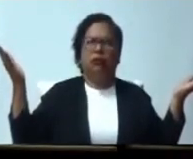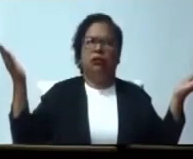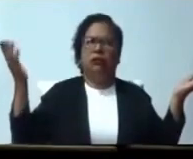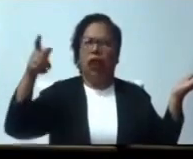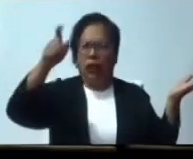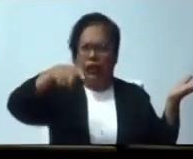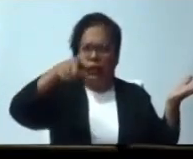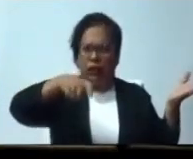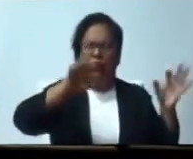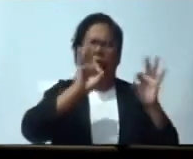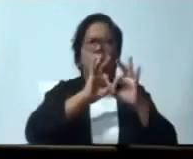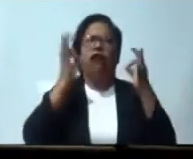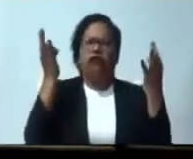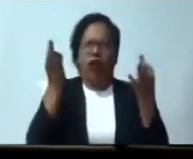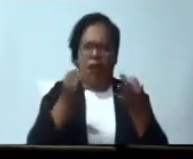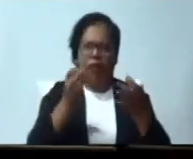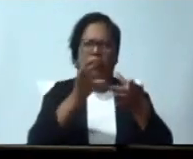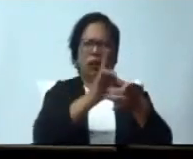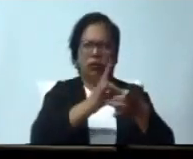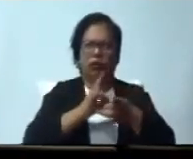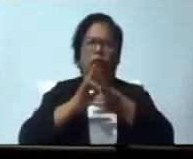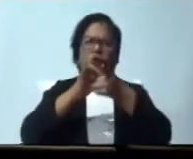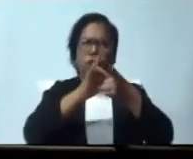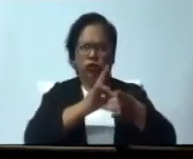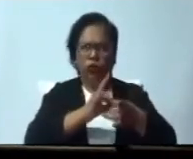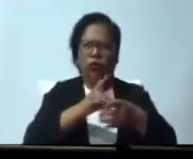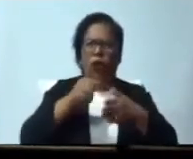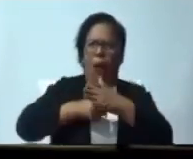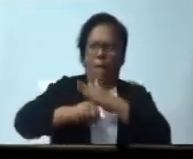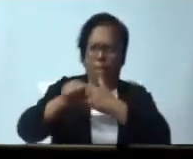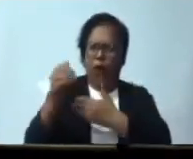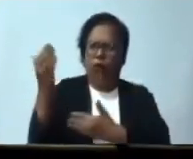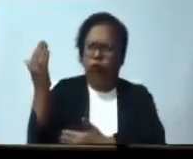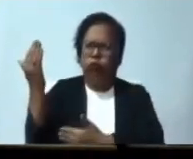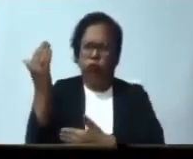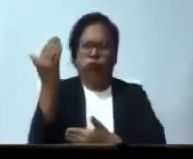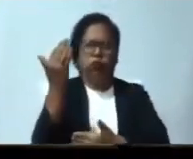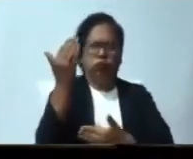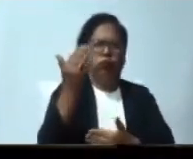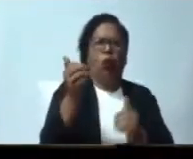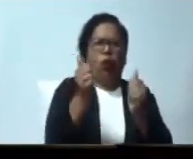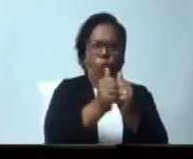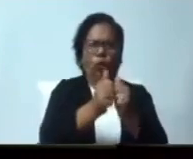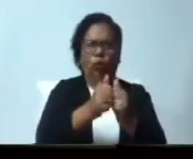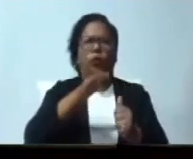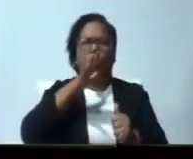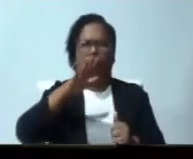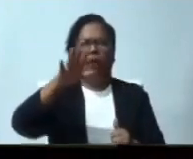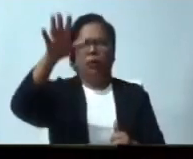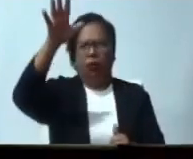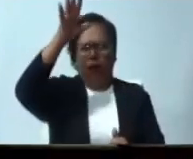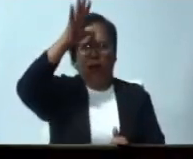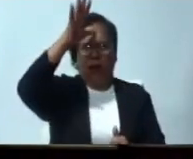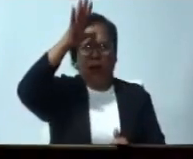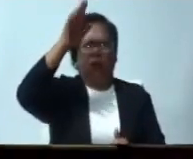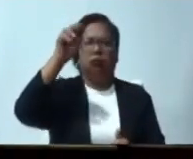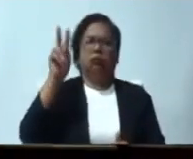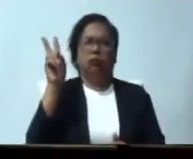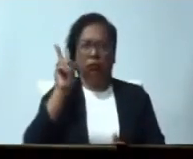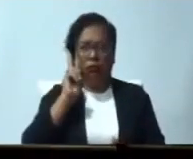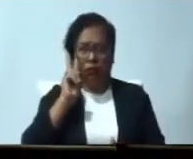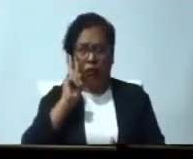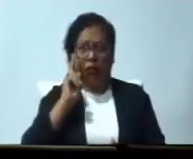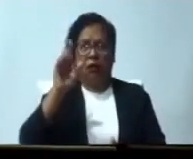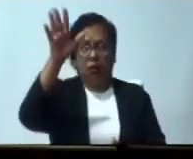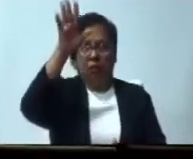familia, darle ese calor a un niño que nace con su mamá y su papá y buscar la forma de que el padre